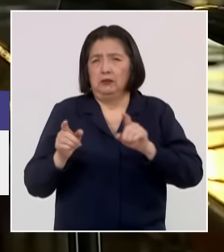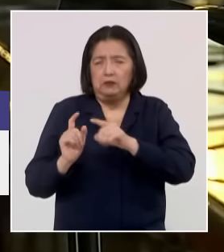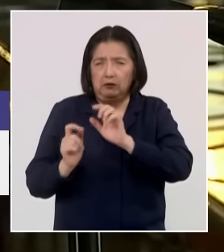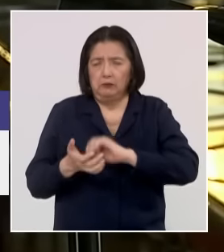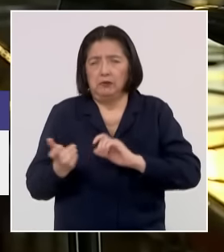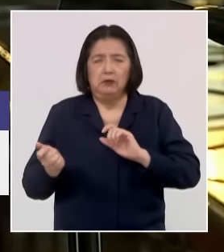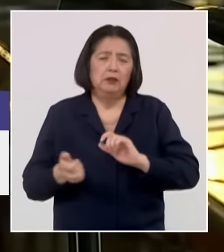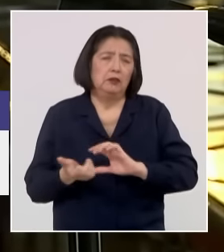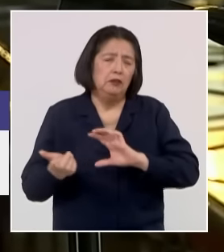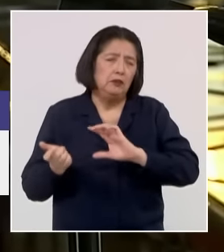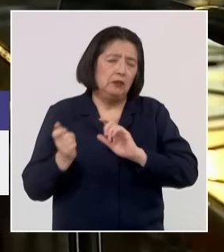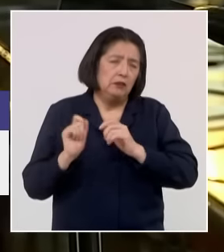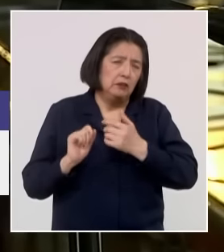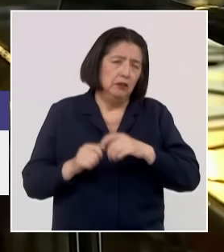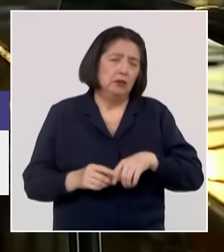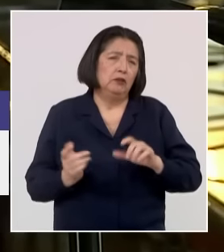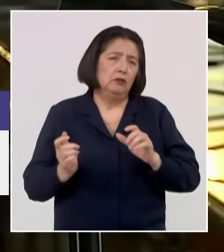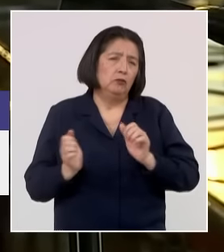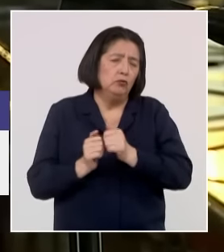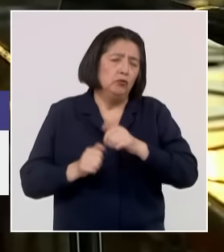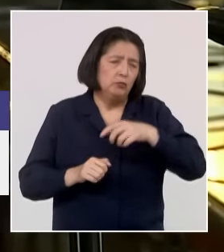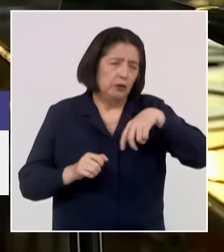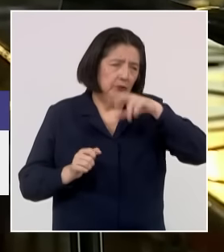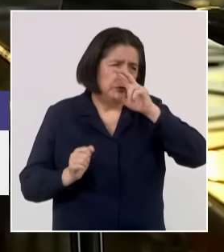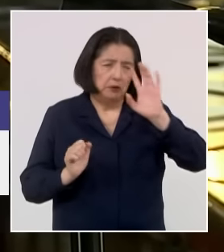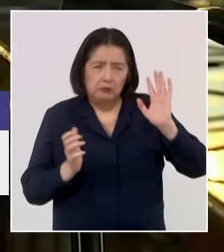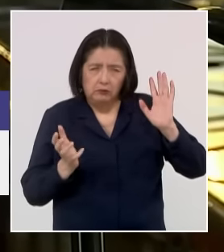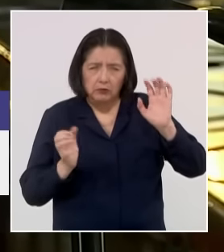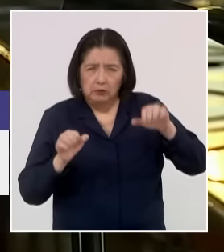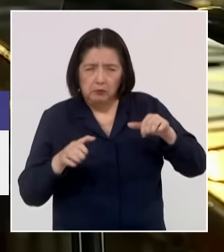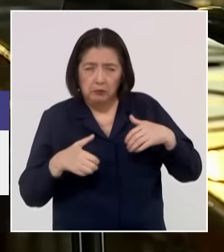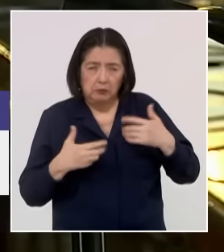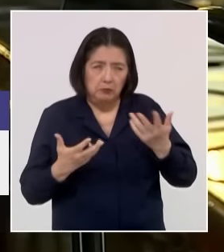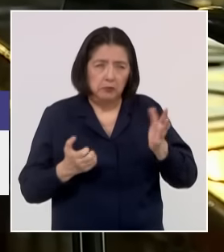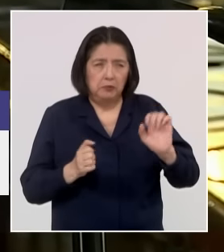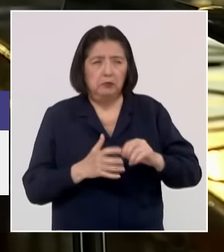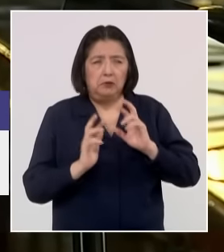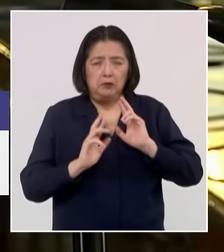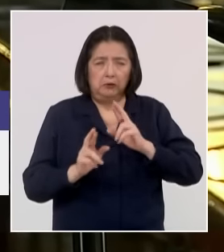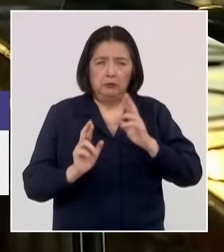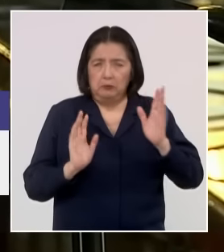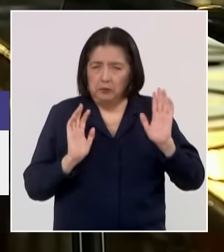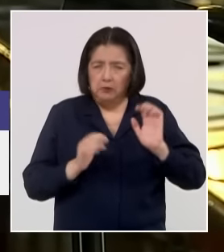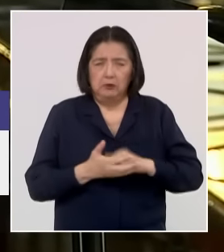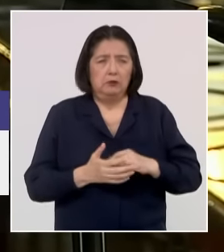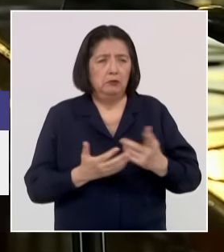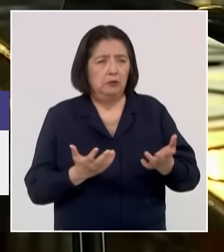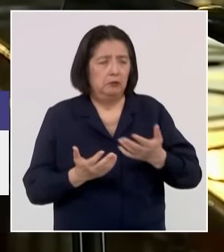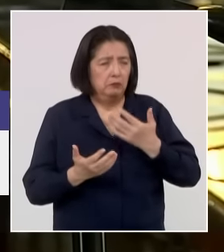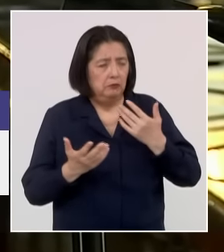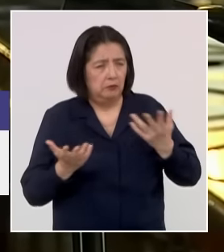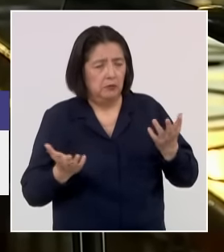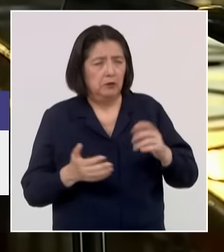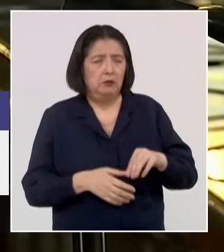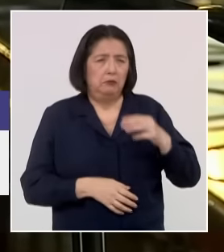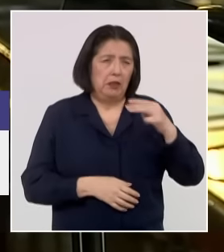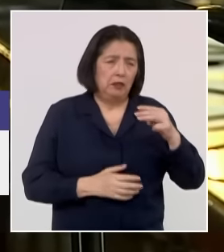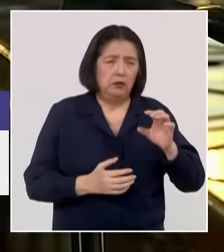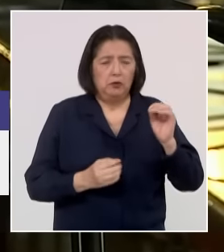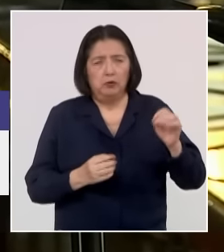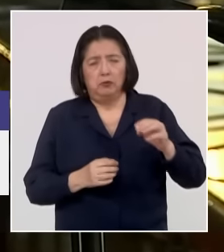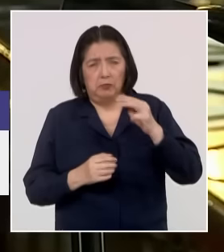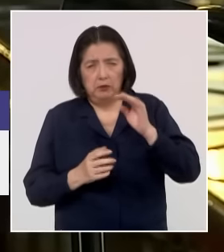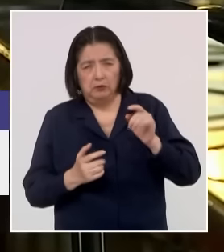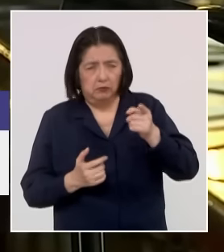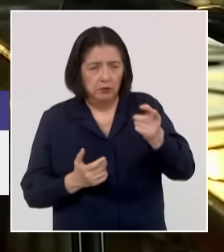Cambio Democrático, Juntos por el Perú. Pero esto podría darse una respuesta, o mejor dicho, sería presentada entre el martes o el miércoles.